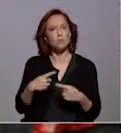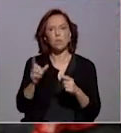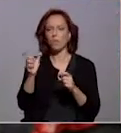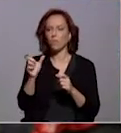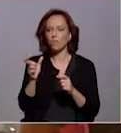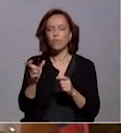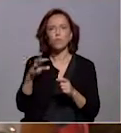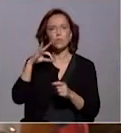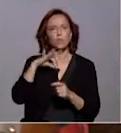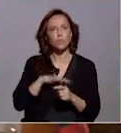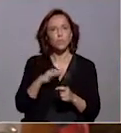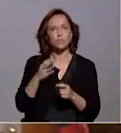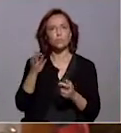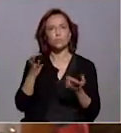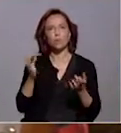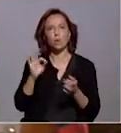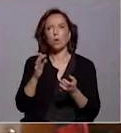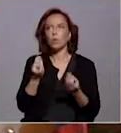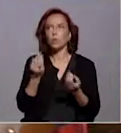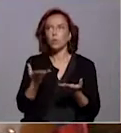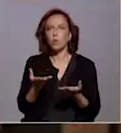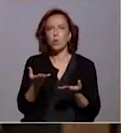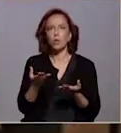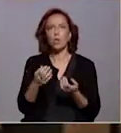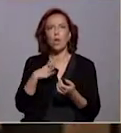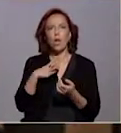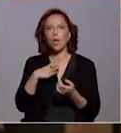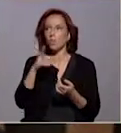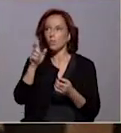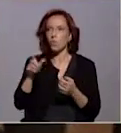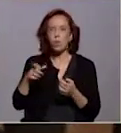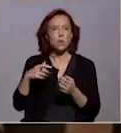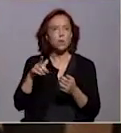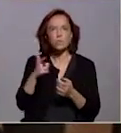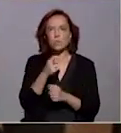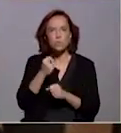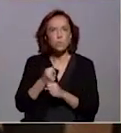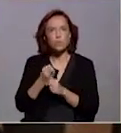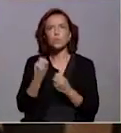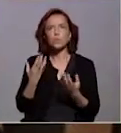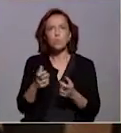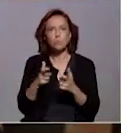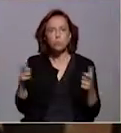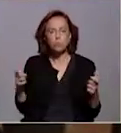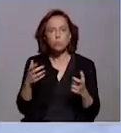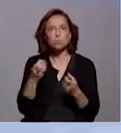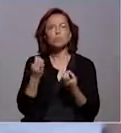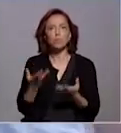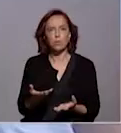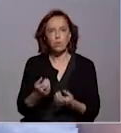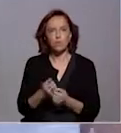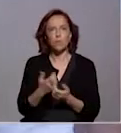diferencia a la hora de sumarse a la actividad económica y tienen más desempleos para responder estas preguntas informe capital